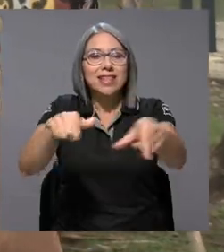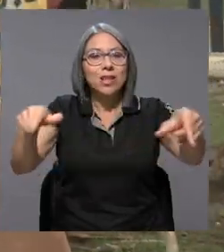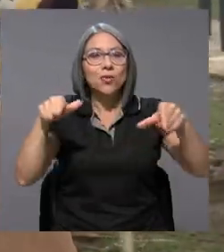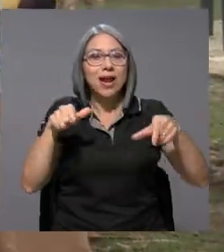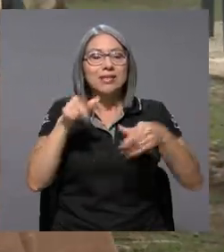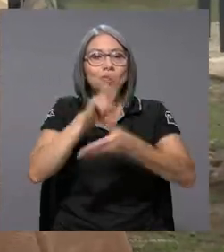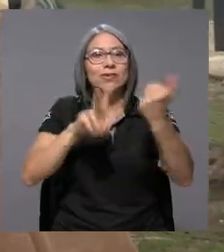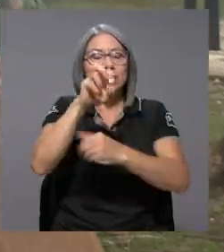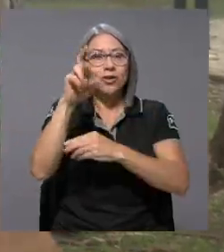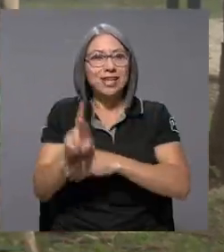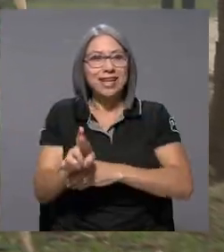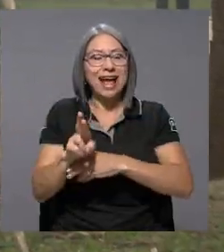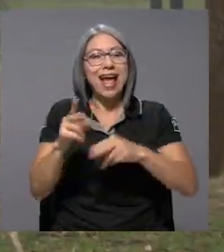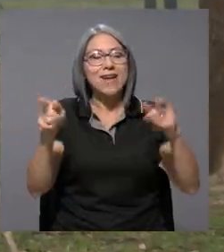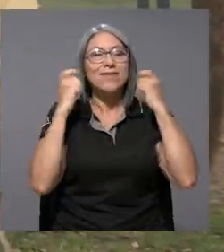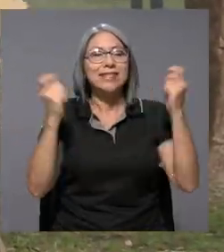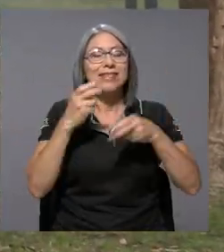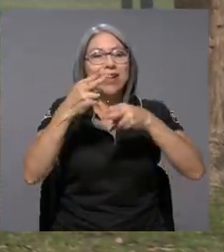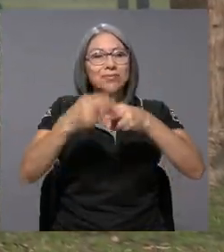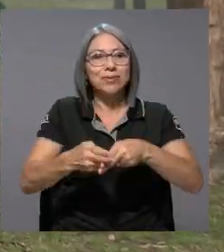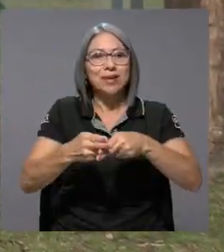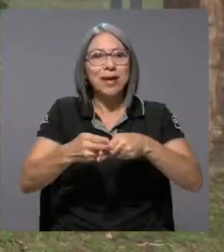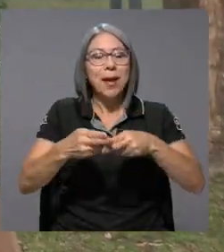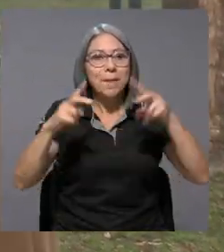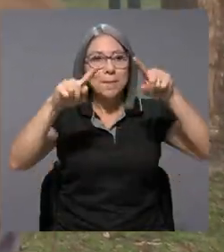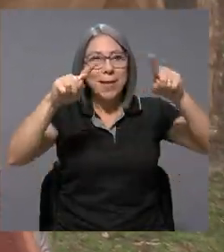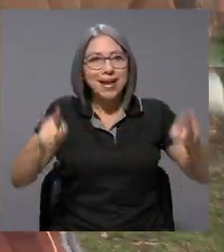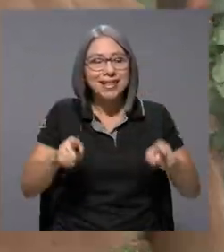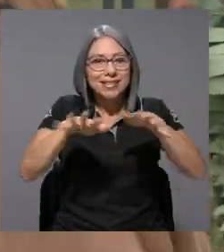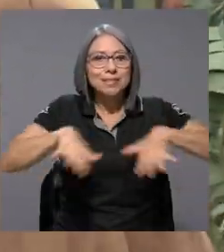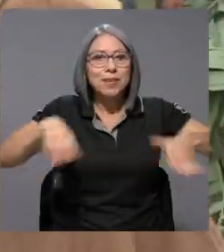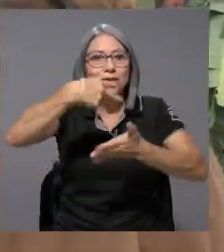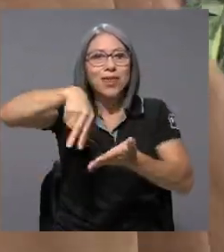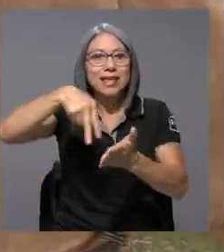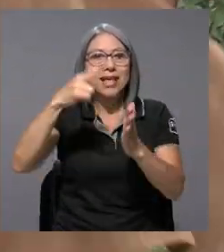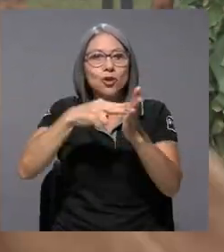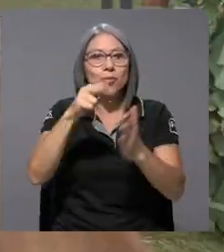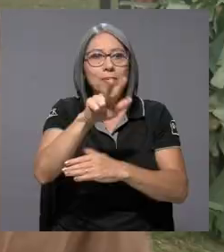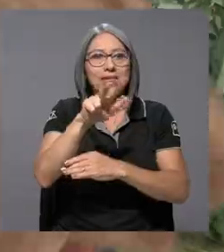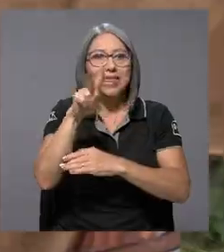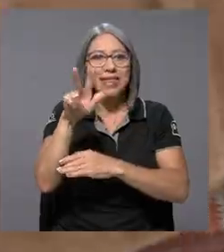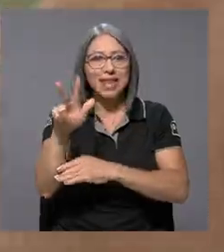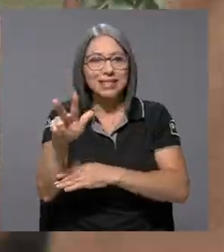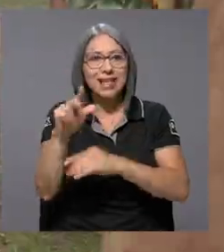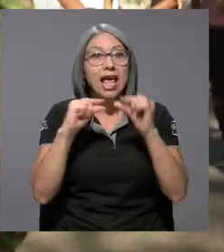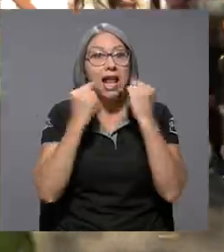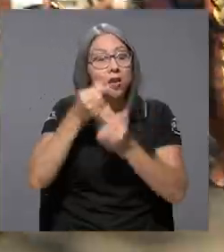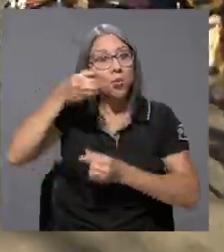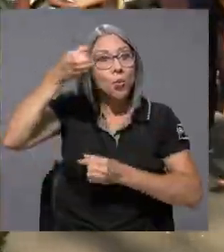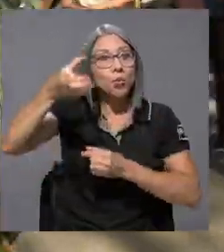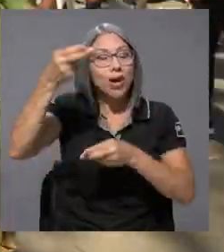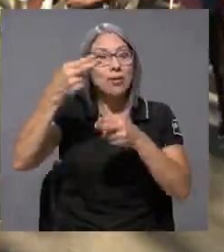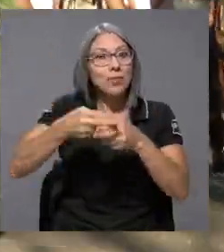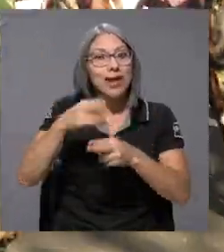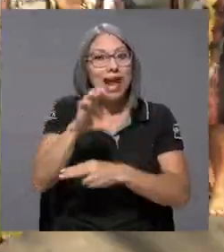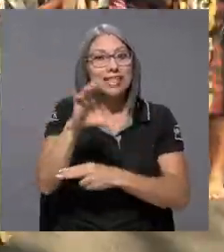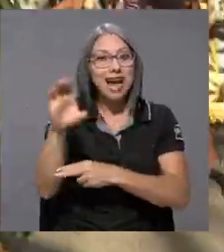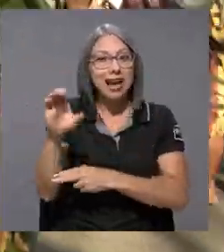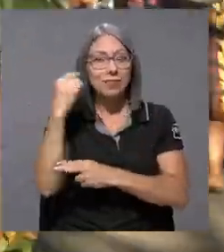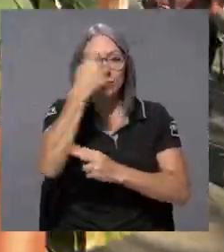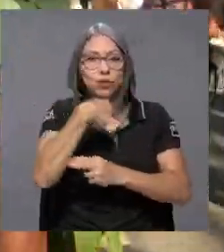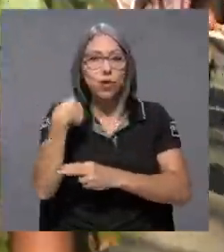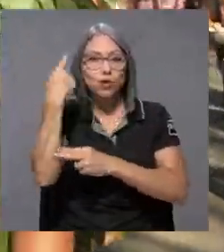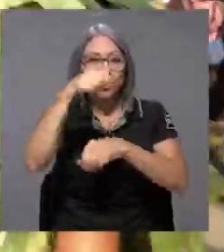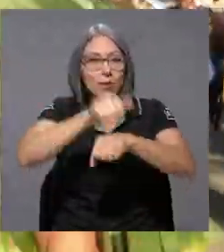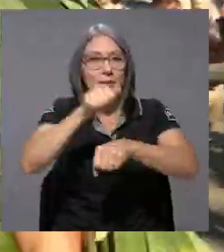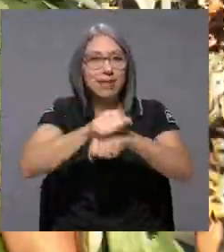festival Paréntesis Espacio de Danza 2023. El grupo cultural Caish Khan, Rostros de Piedra, le dio vida